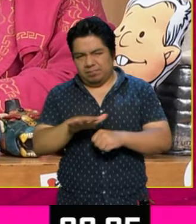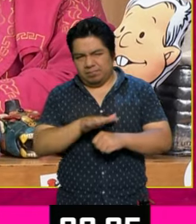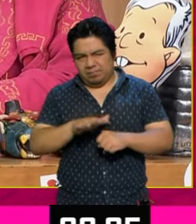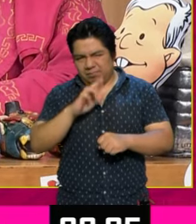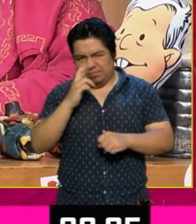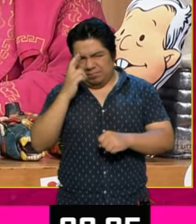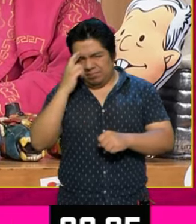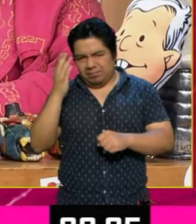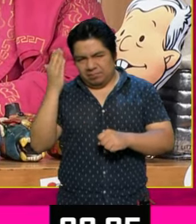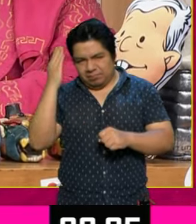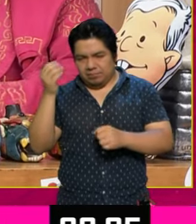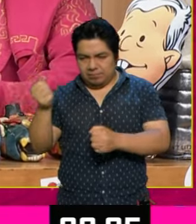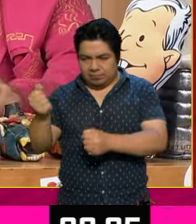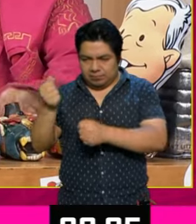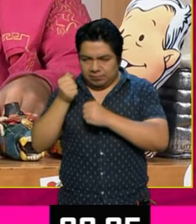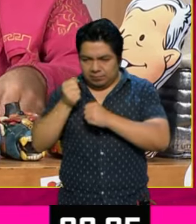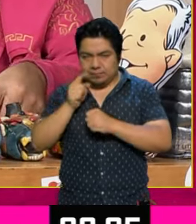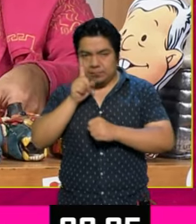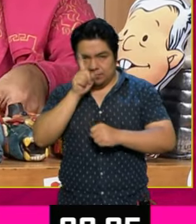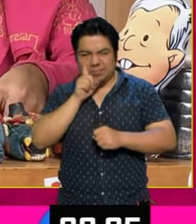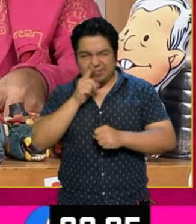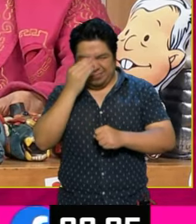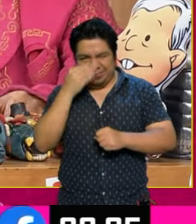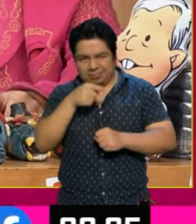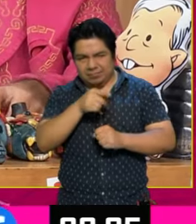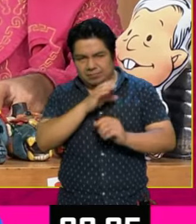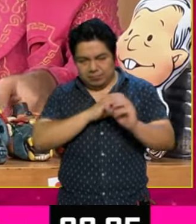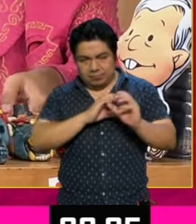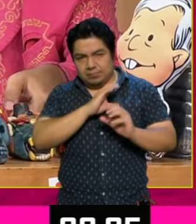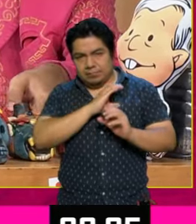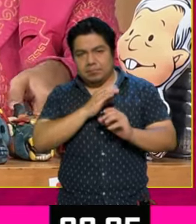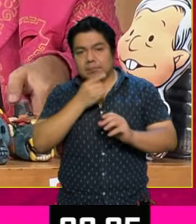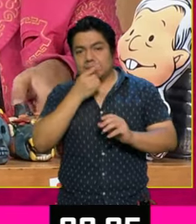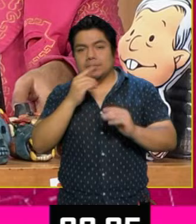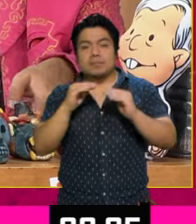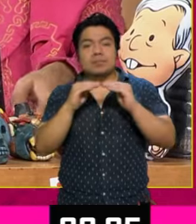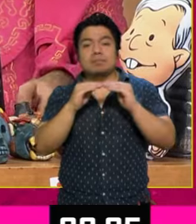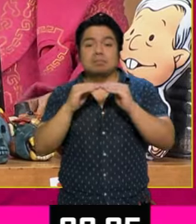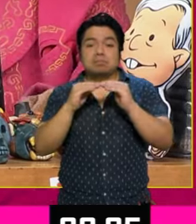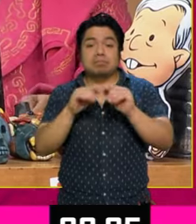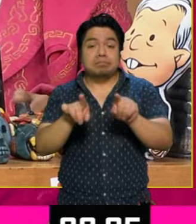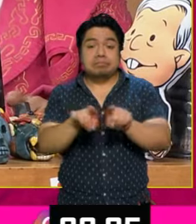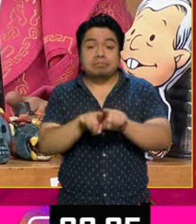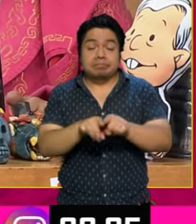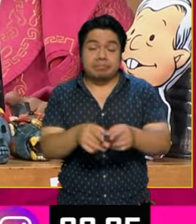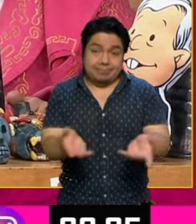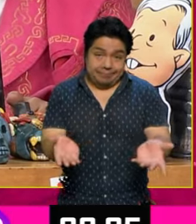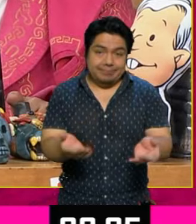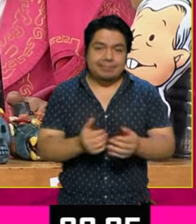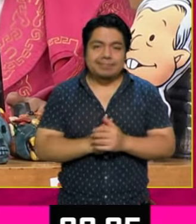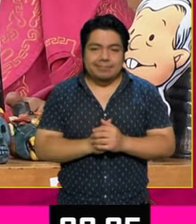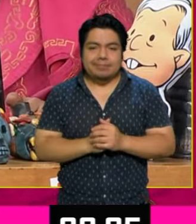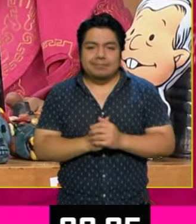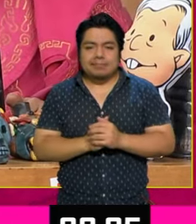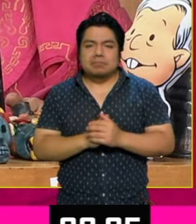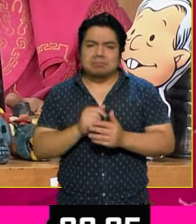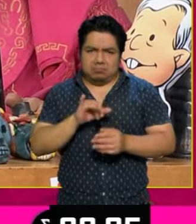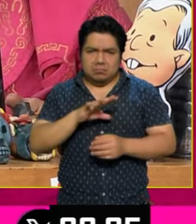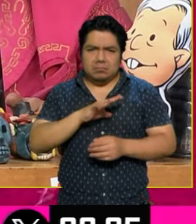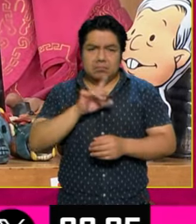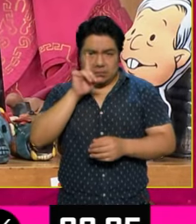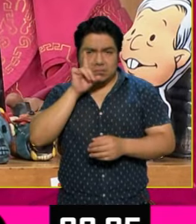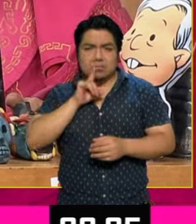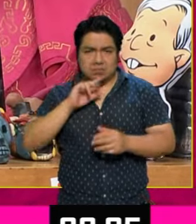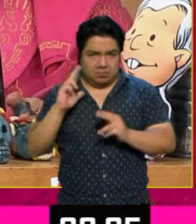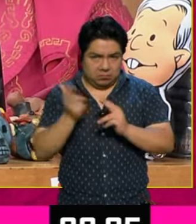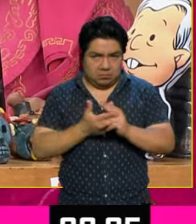el bastón de mando a la jefa Sheinbaum. Es que todo sea igualmente sustantivo. Pero puede haber una mujer asesina, ¿no? ¿No?